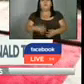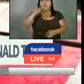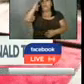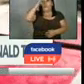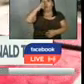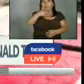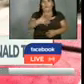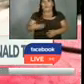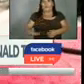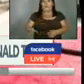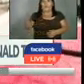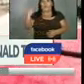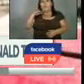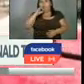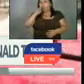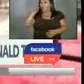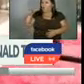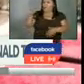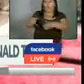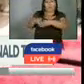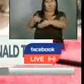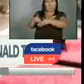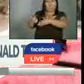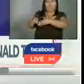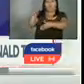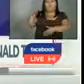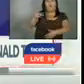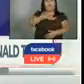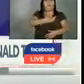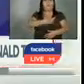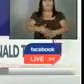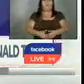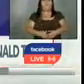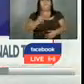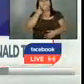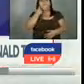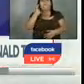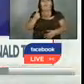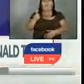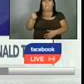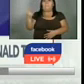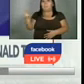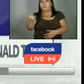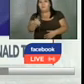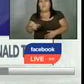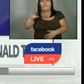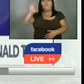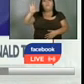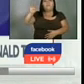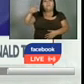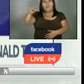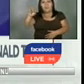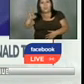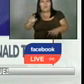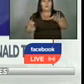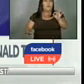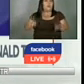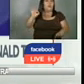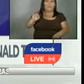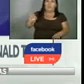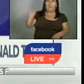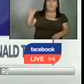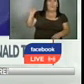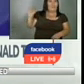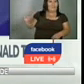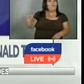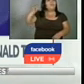además acusó a los demócratas de estar detrás del operativo. Es la mala conducta de los fiscales, el uso del sistema de justicia como un arma